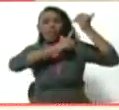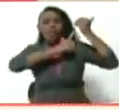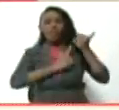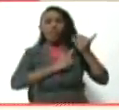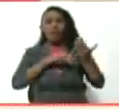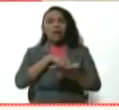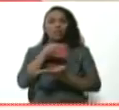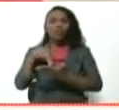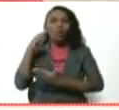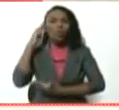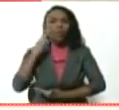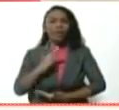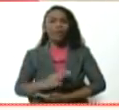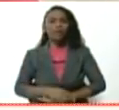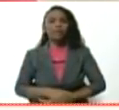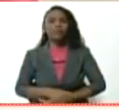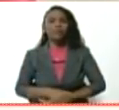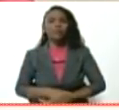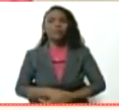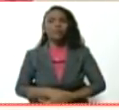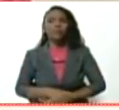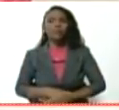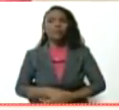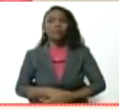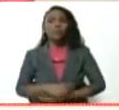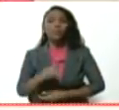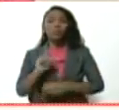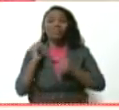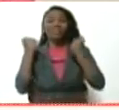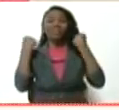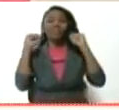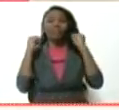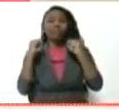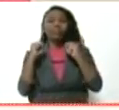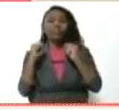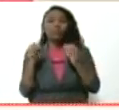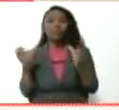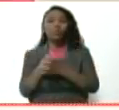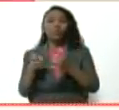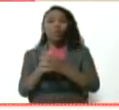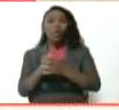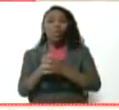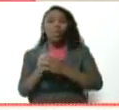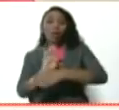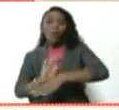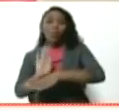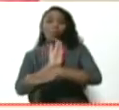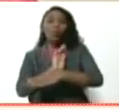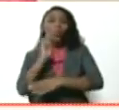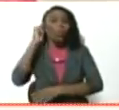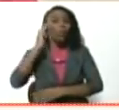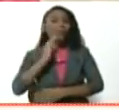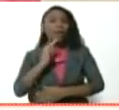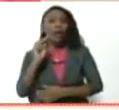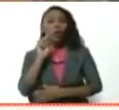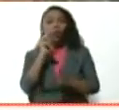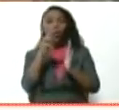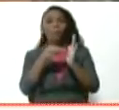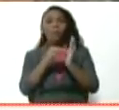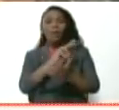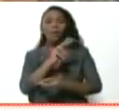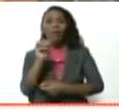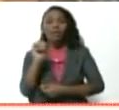Nacional Bolivariana. Un ejercicio parte del escudo bolivariano 2 del